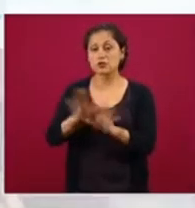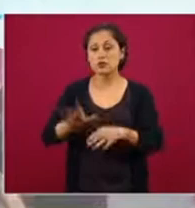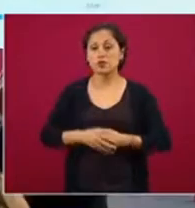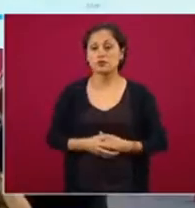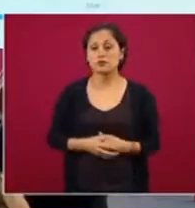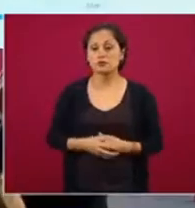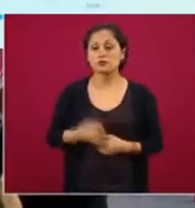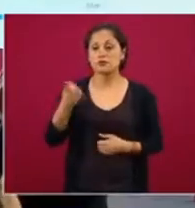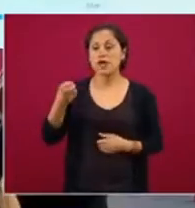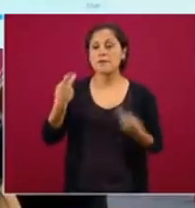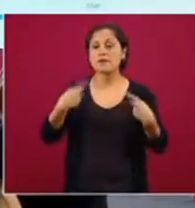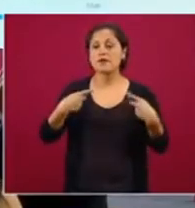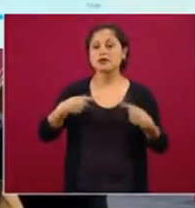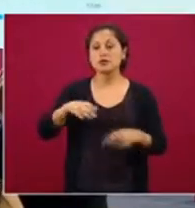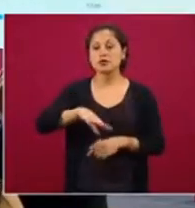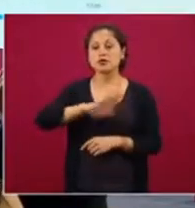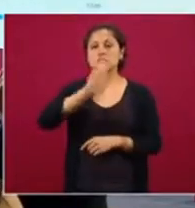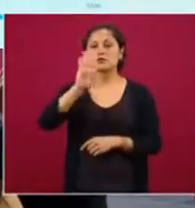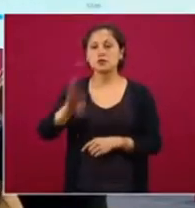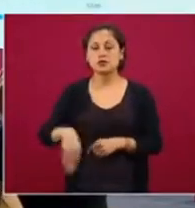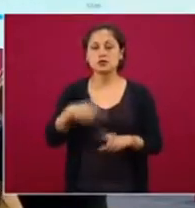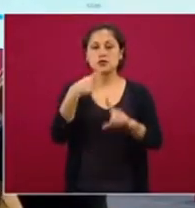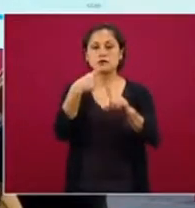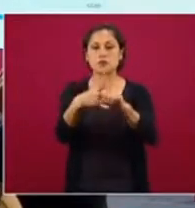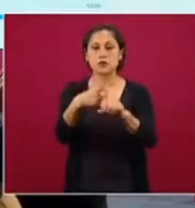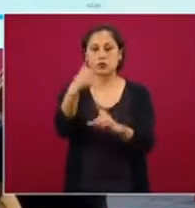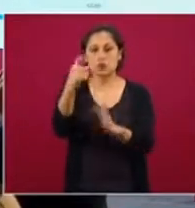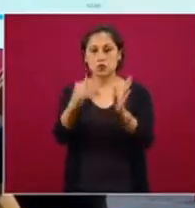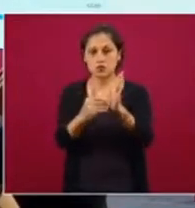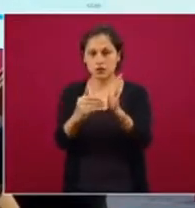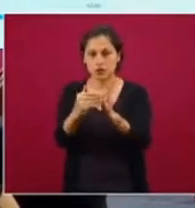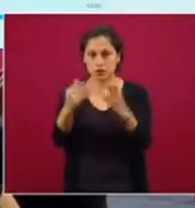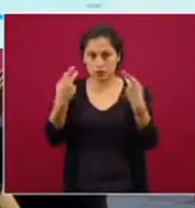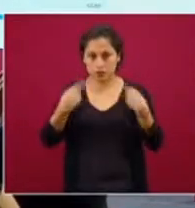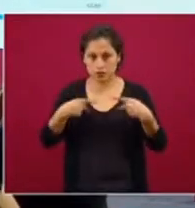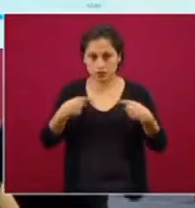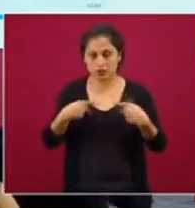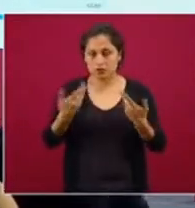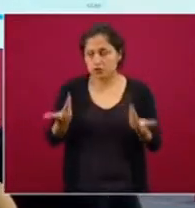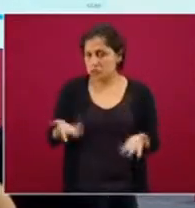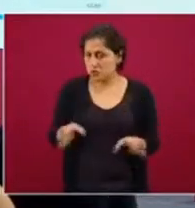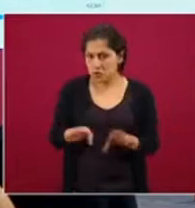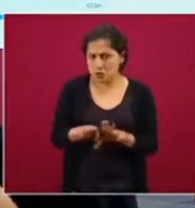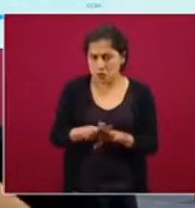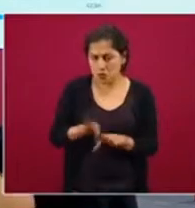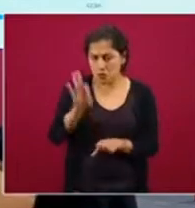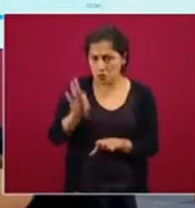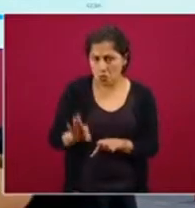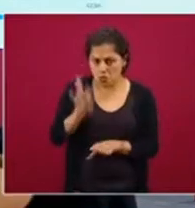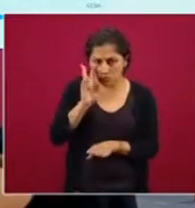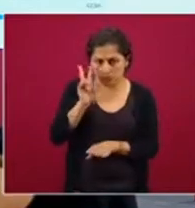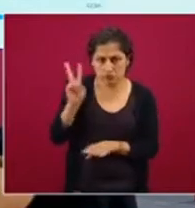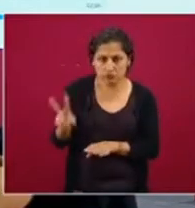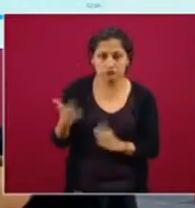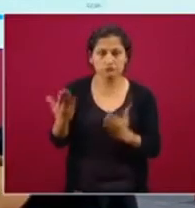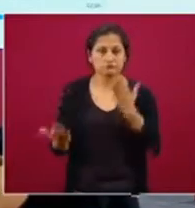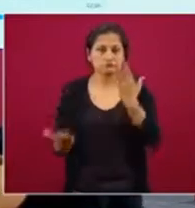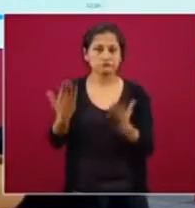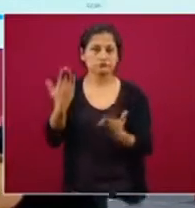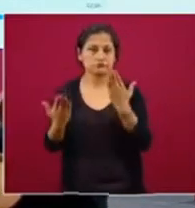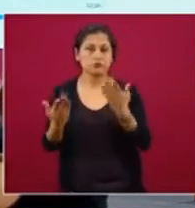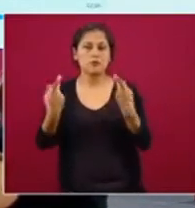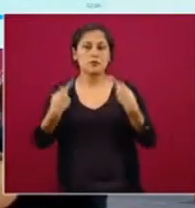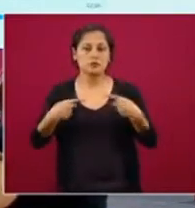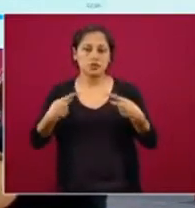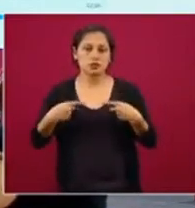de defunciones por millón de habitantes. En términos numéricos, se puede comparar las poblaciones, a pesar de que